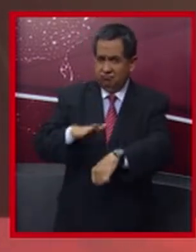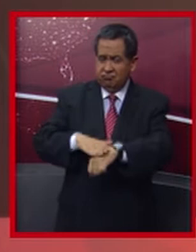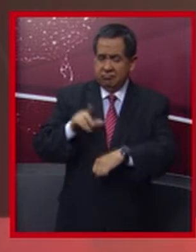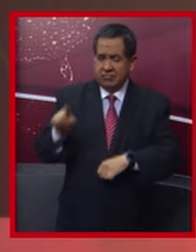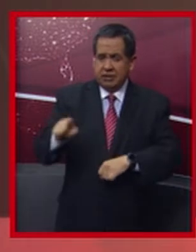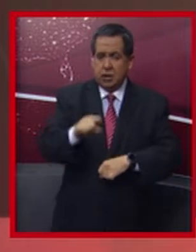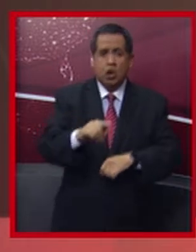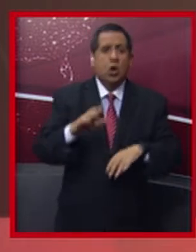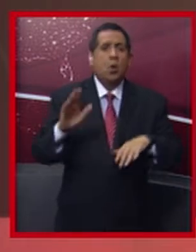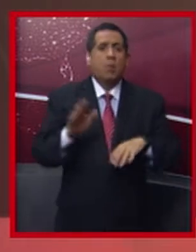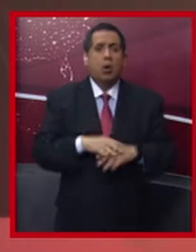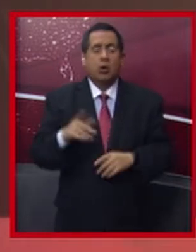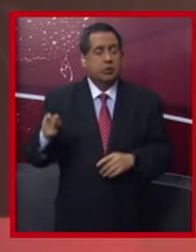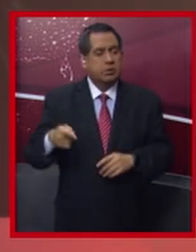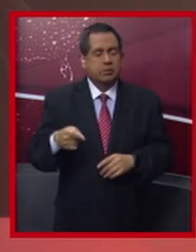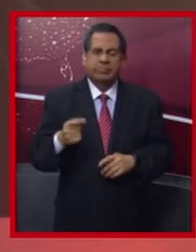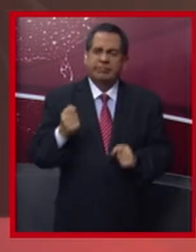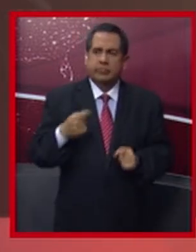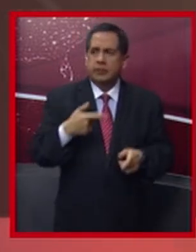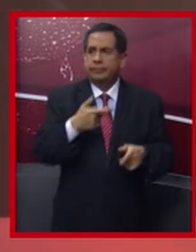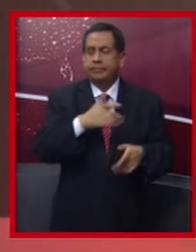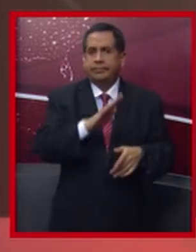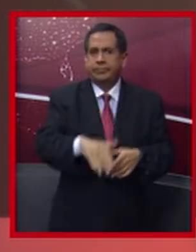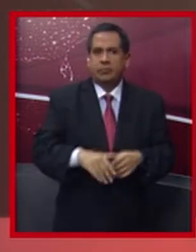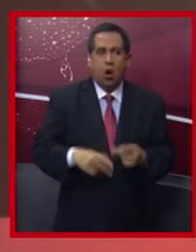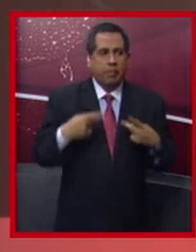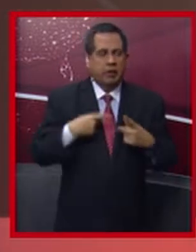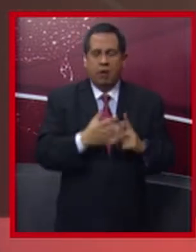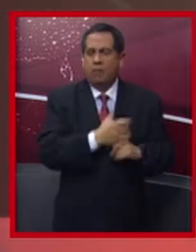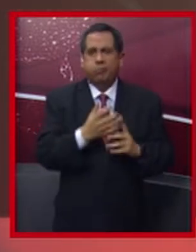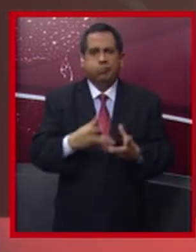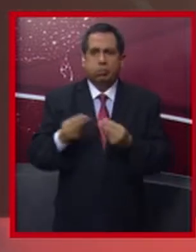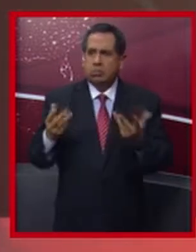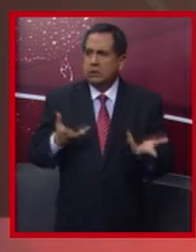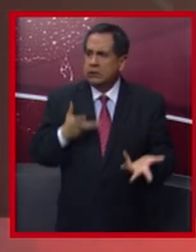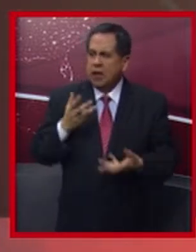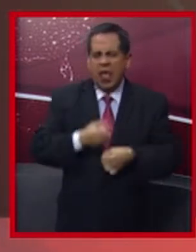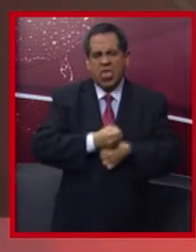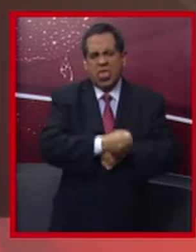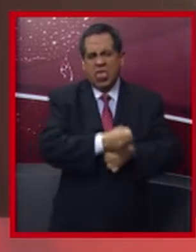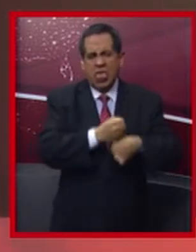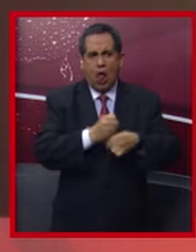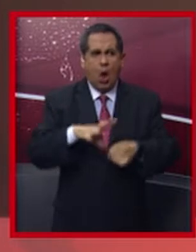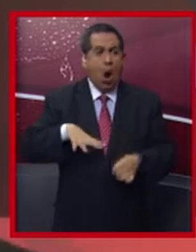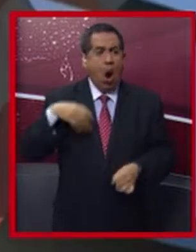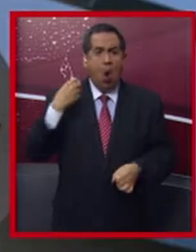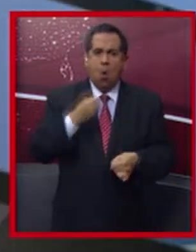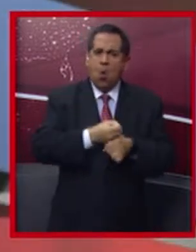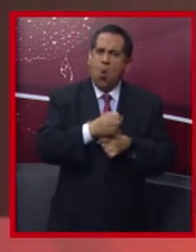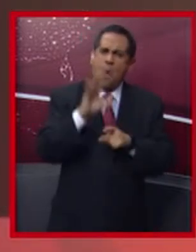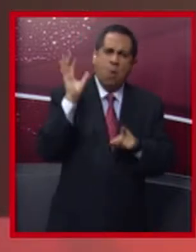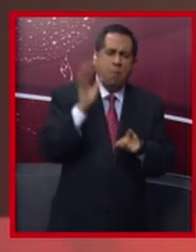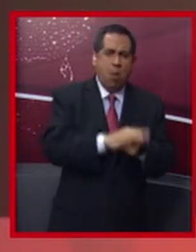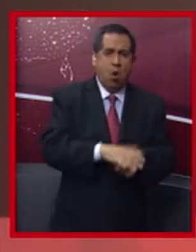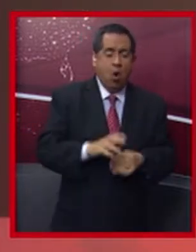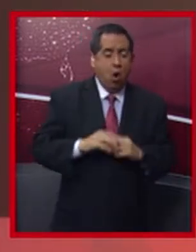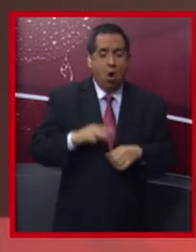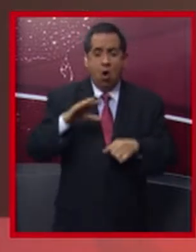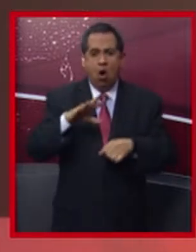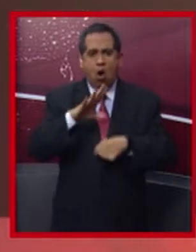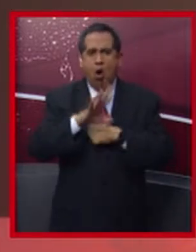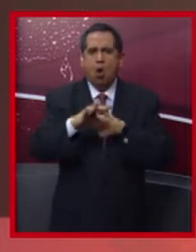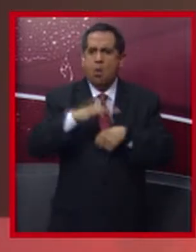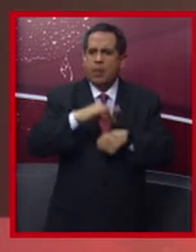otras, casos de ejecución extrajudicial, desaparición forzada, tortura, uso excesivo de la fuerza, violencia obstétrica,